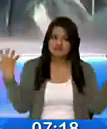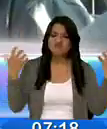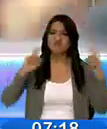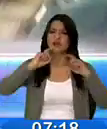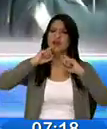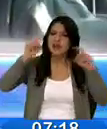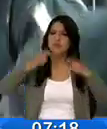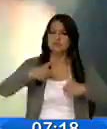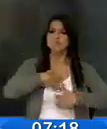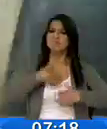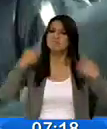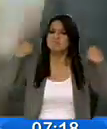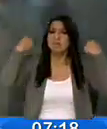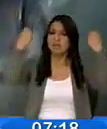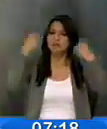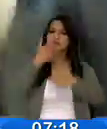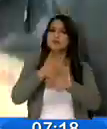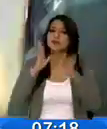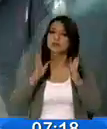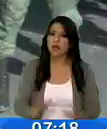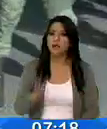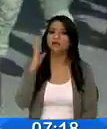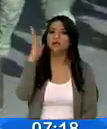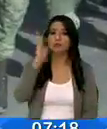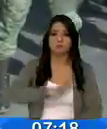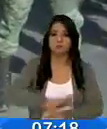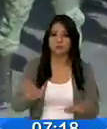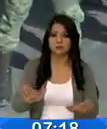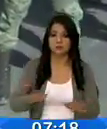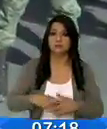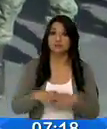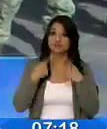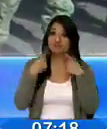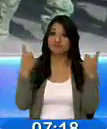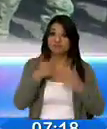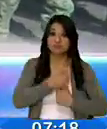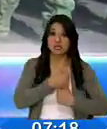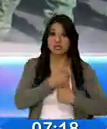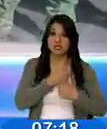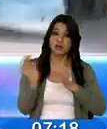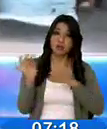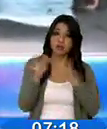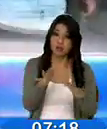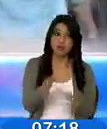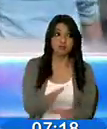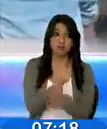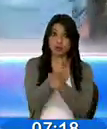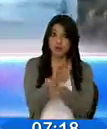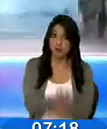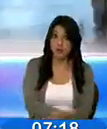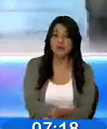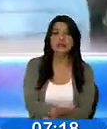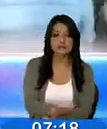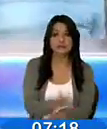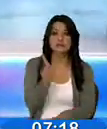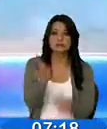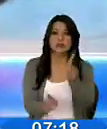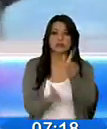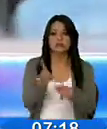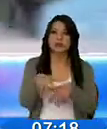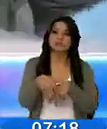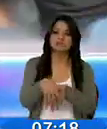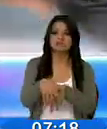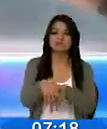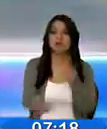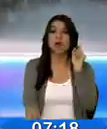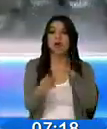los derechos como ciudadanos y tulcaneños. El anuncio de que los militares llegaron a reforzar la seguridad hizo de que cientos de personas caminaran